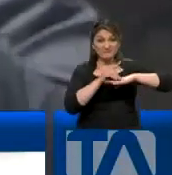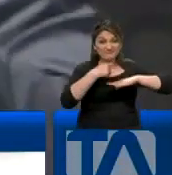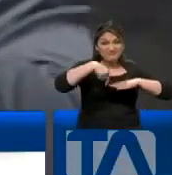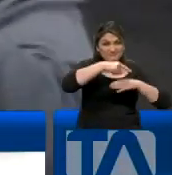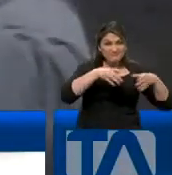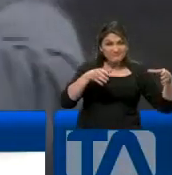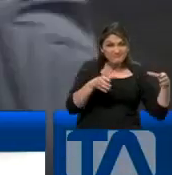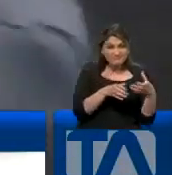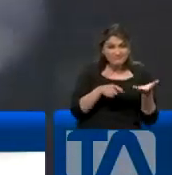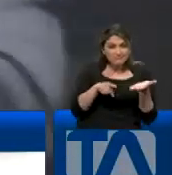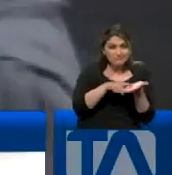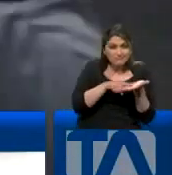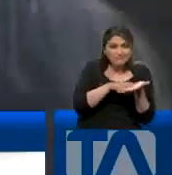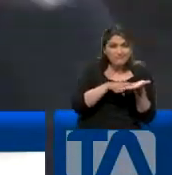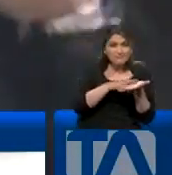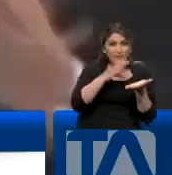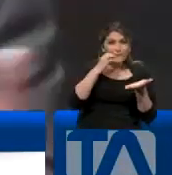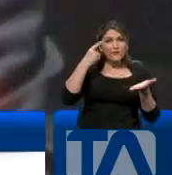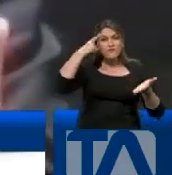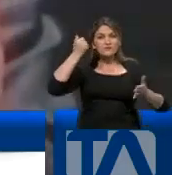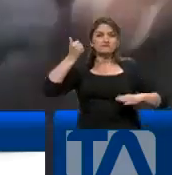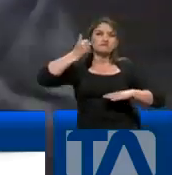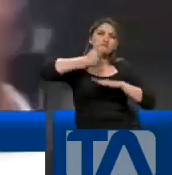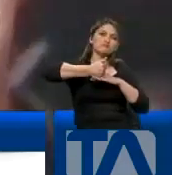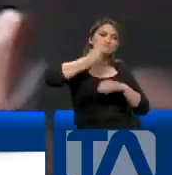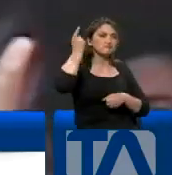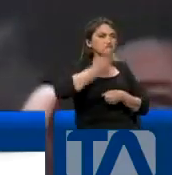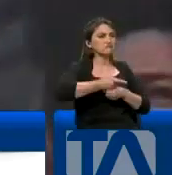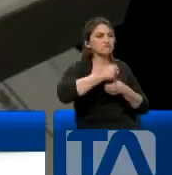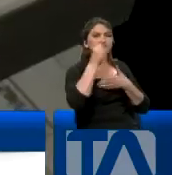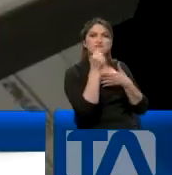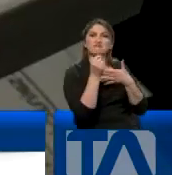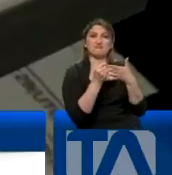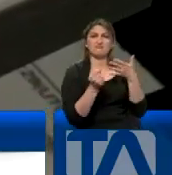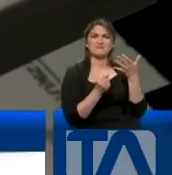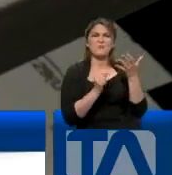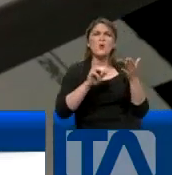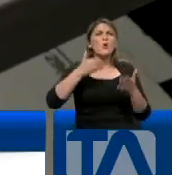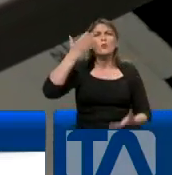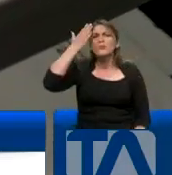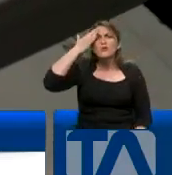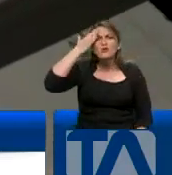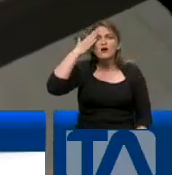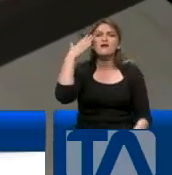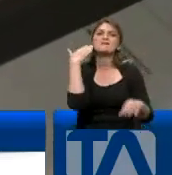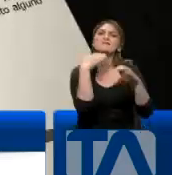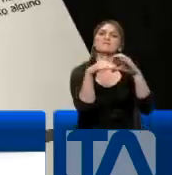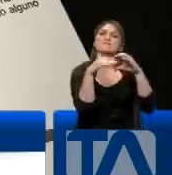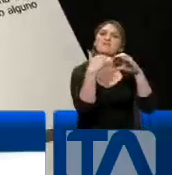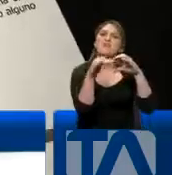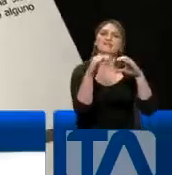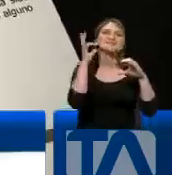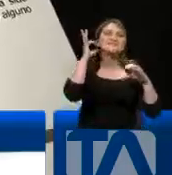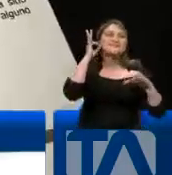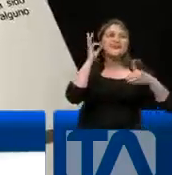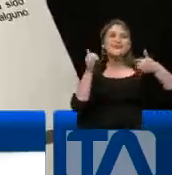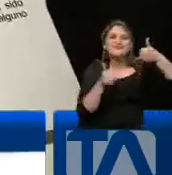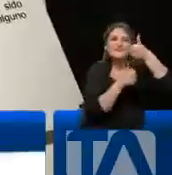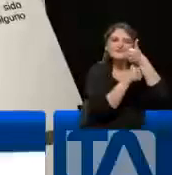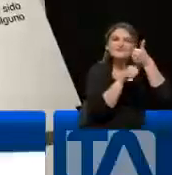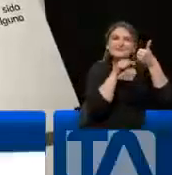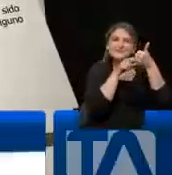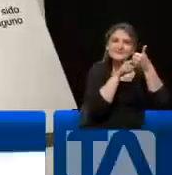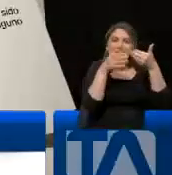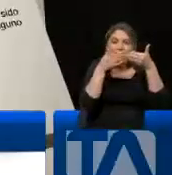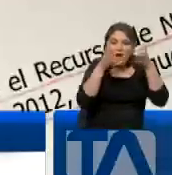de reparo se daba desde la cabeza de gobierno. Así lo evidencian los correos de la ex asesora del despacho presidencial Pamela Martínez,